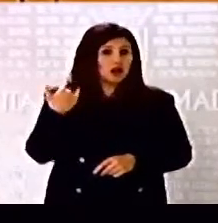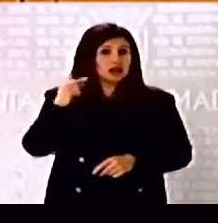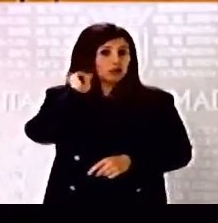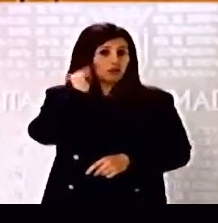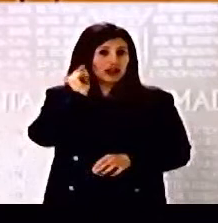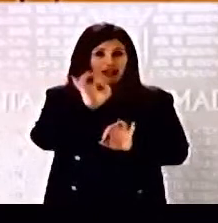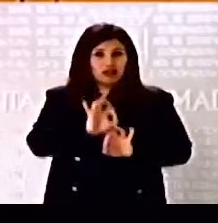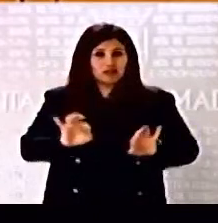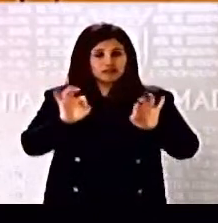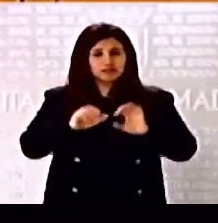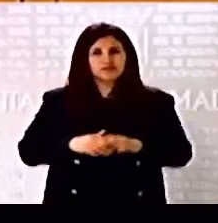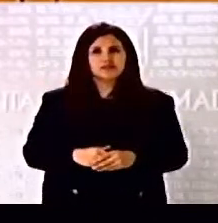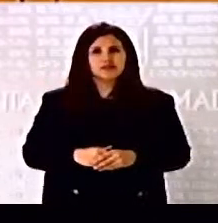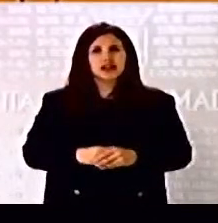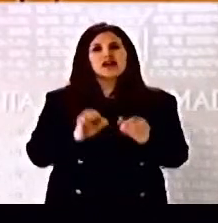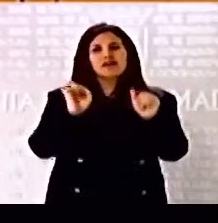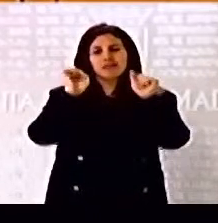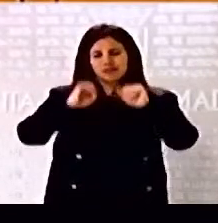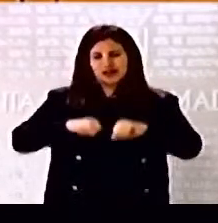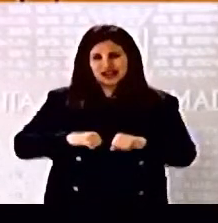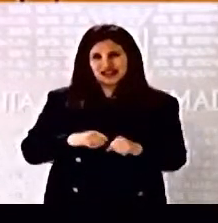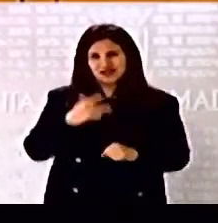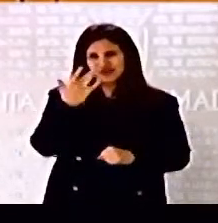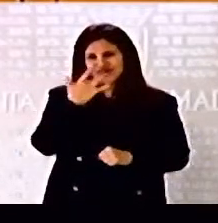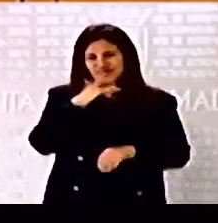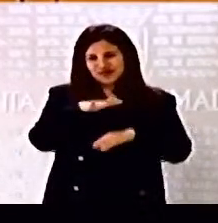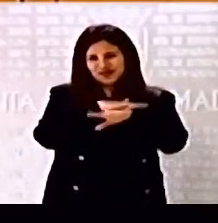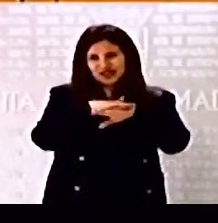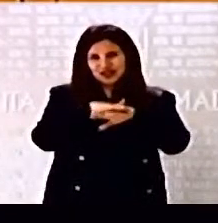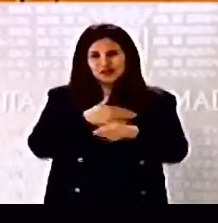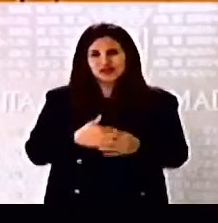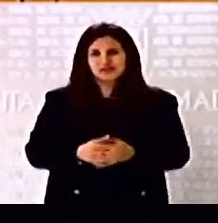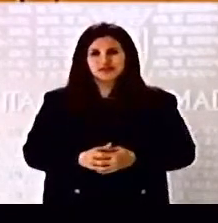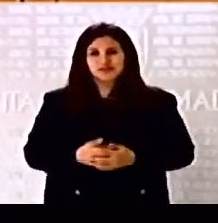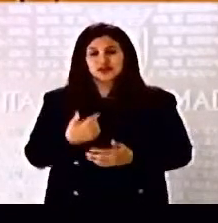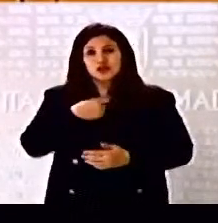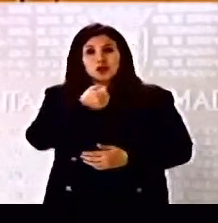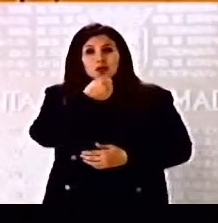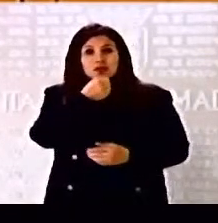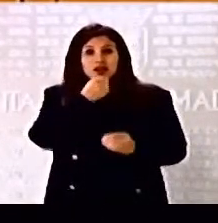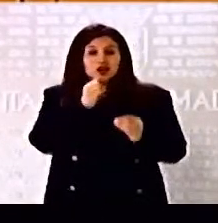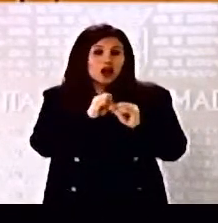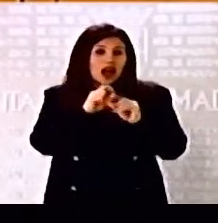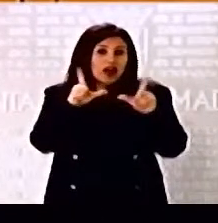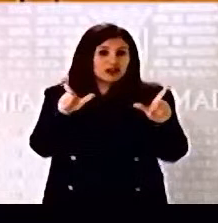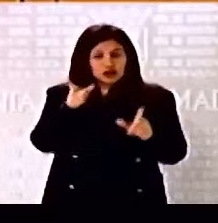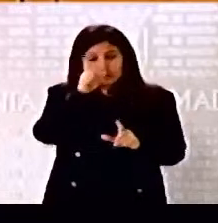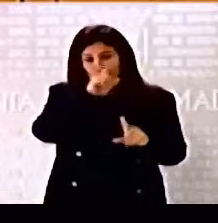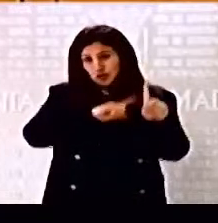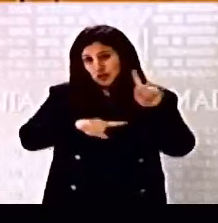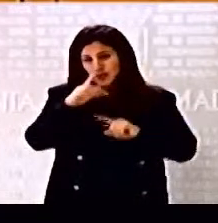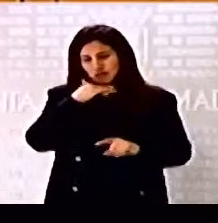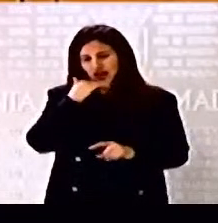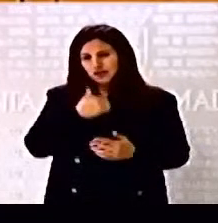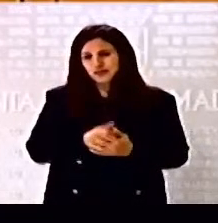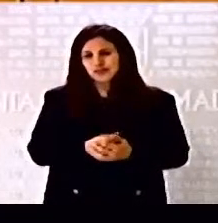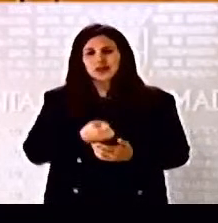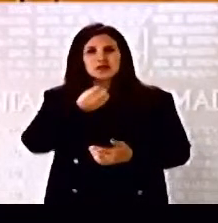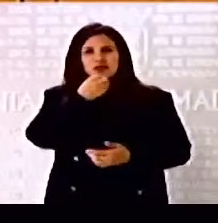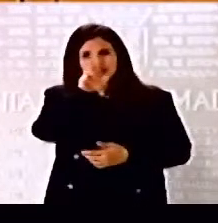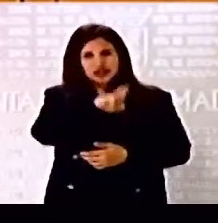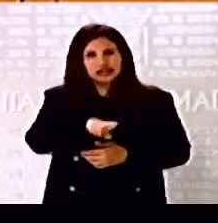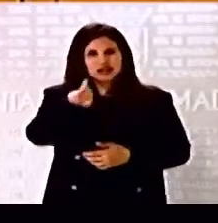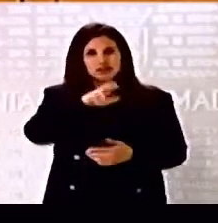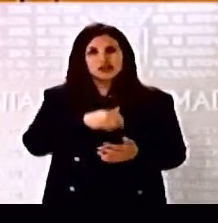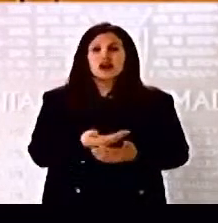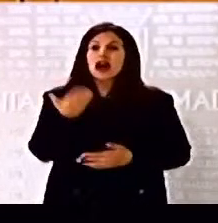ninguna. Vale, disculpe, tenía abierto el micro, no sé qué es lo que ha pasado. Le decía, antes ofrecía